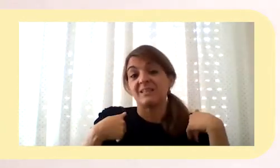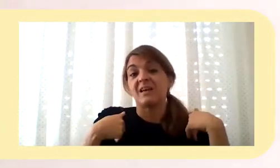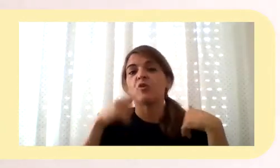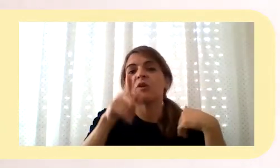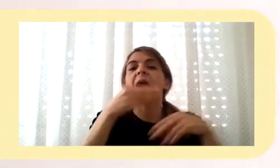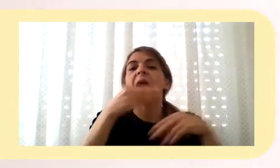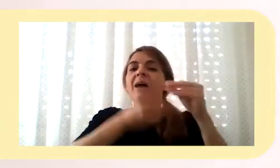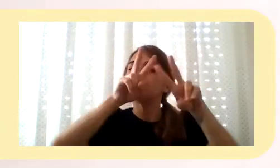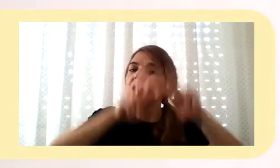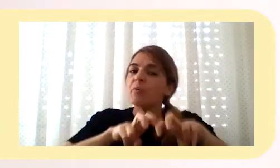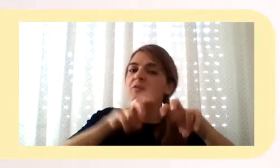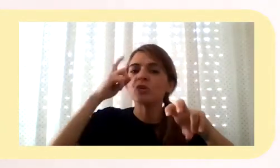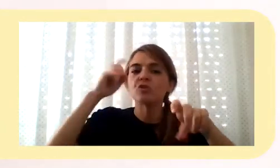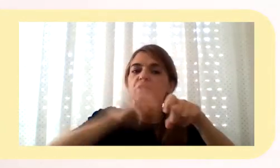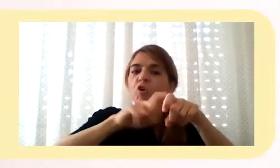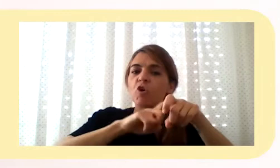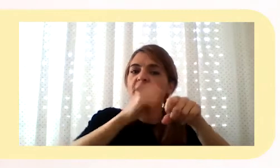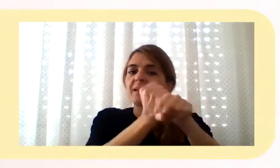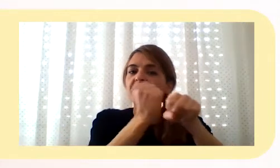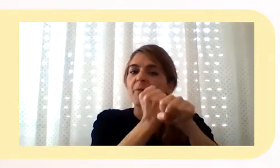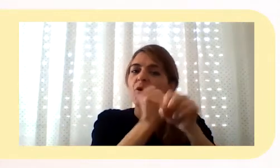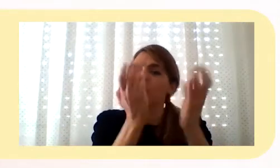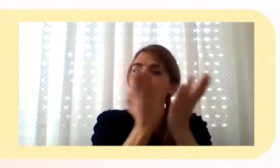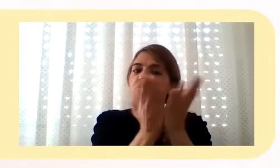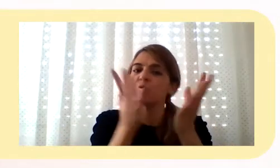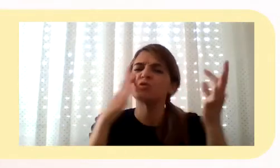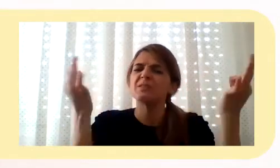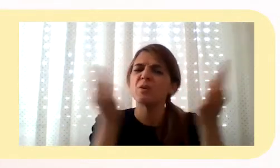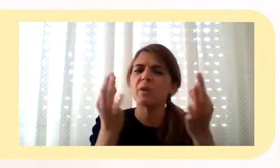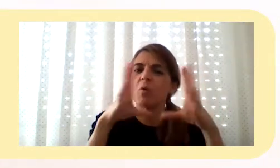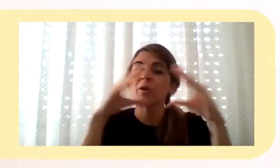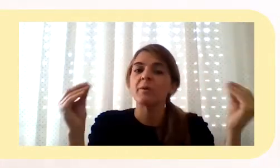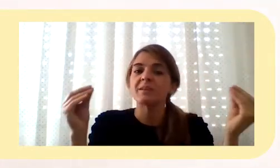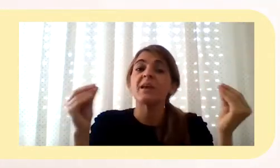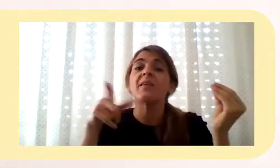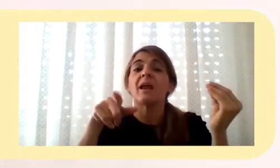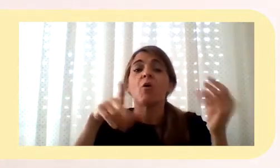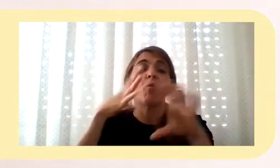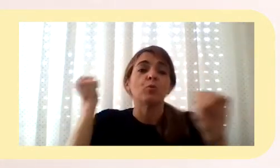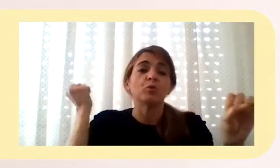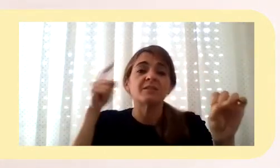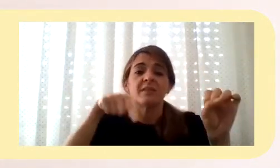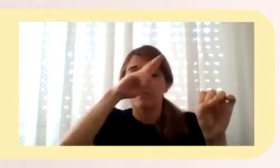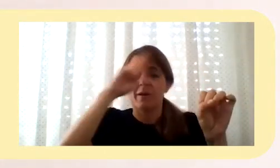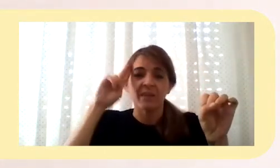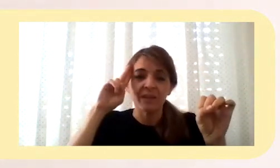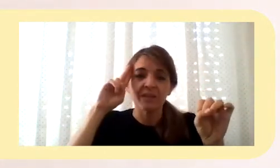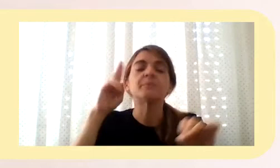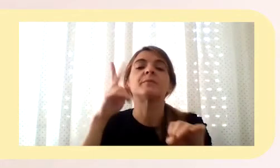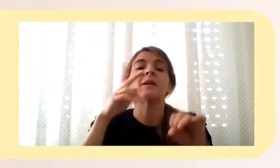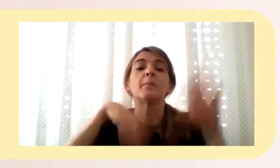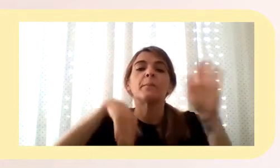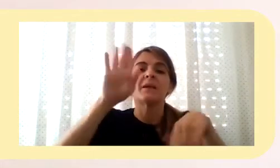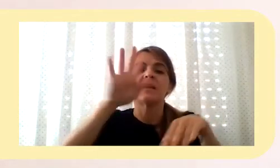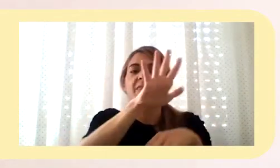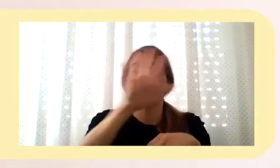Laboratorio de Psicología del Trabajo y Estudios de Seguridad de la Universidad Complutense de Madrid, más del